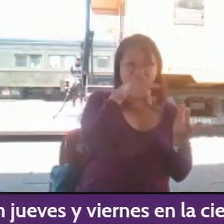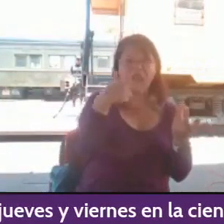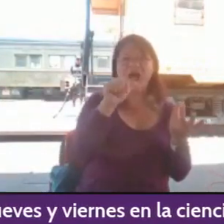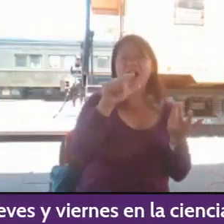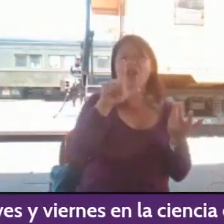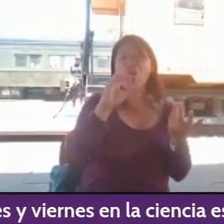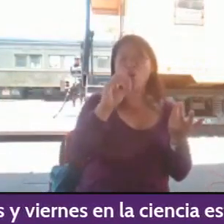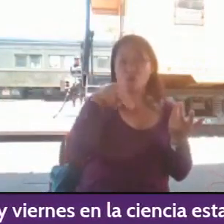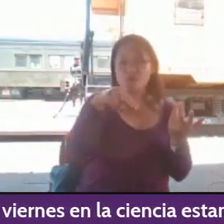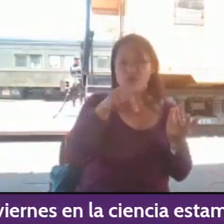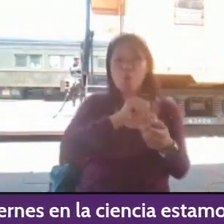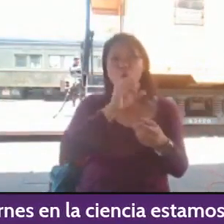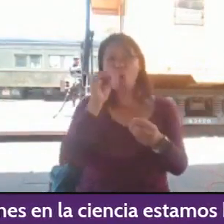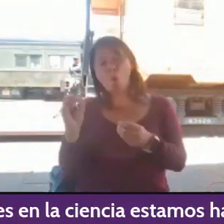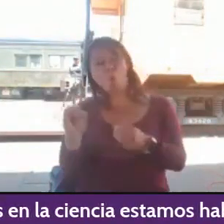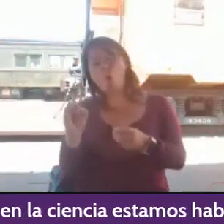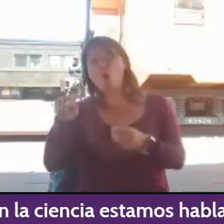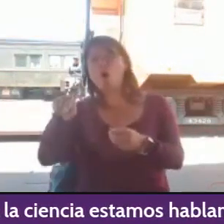y las lechuzas?